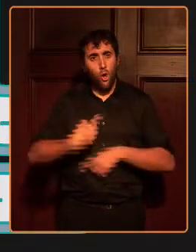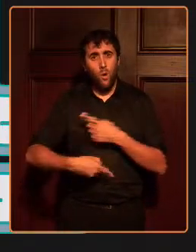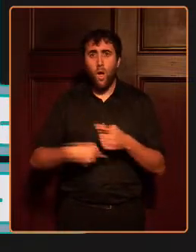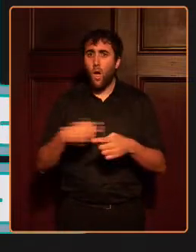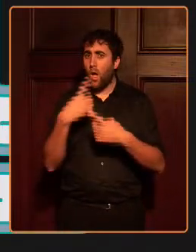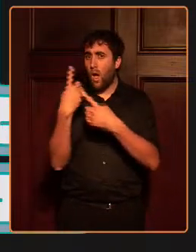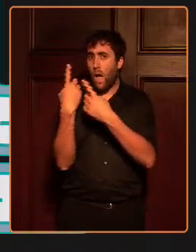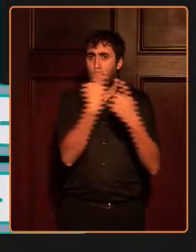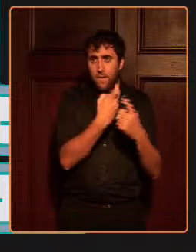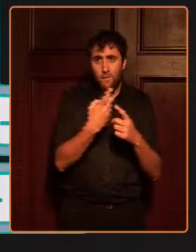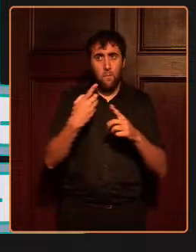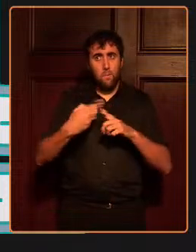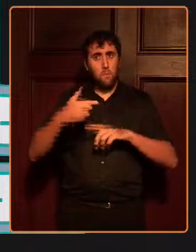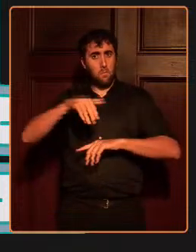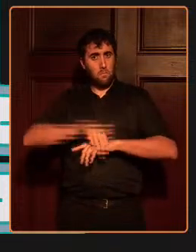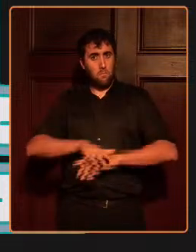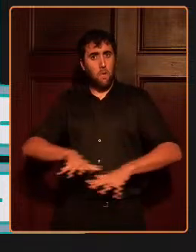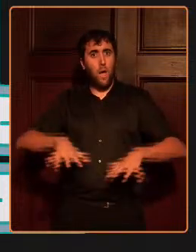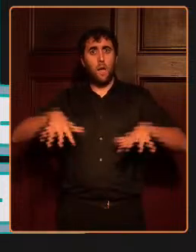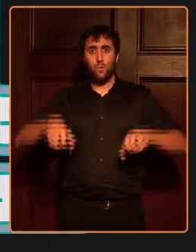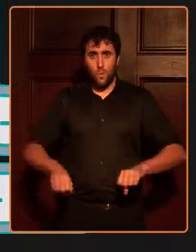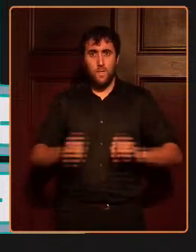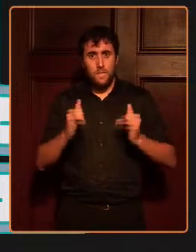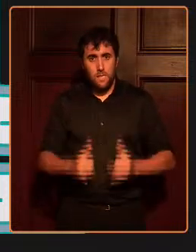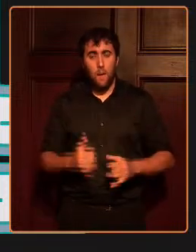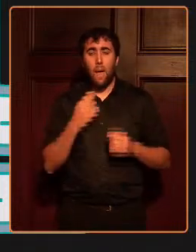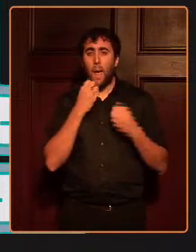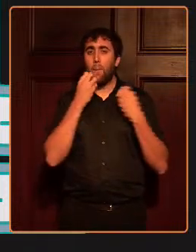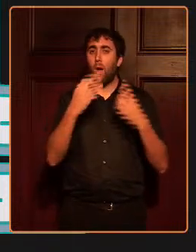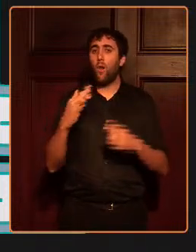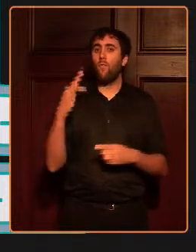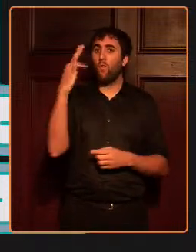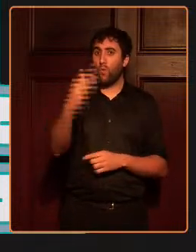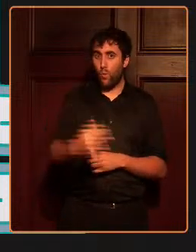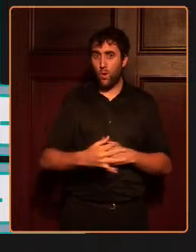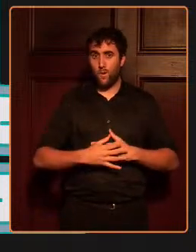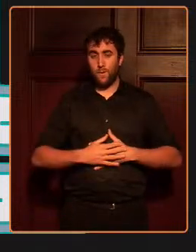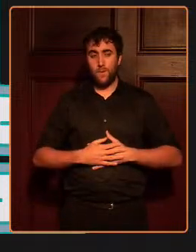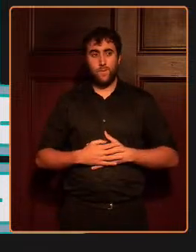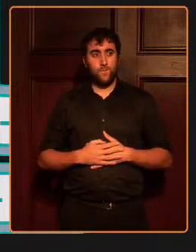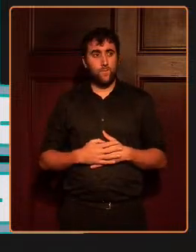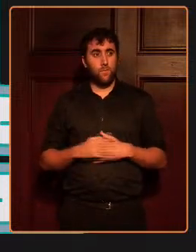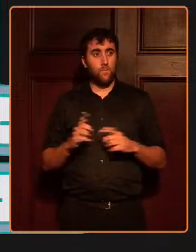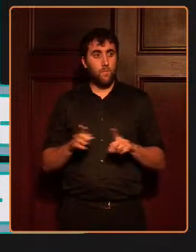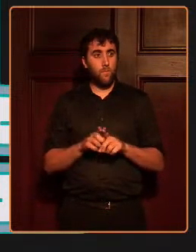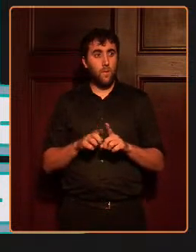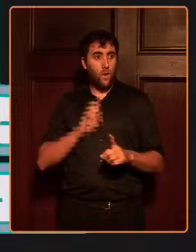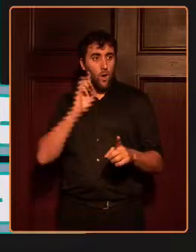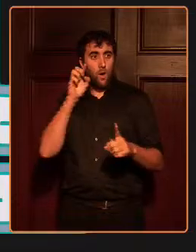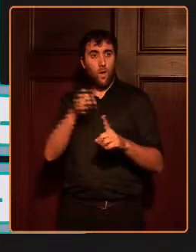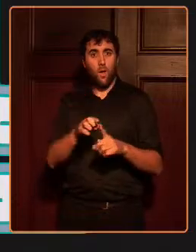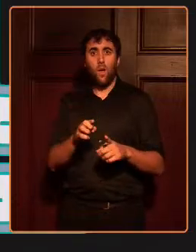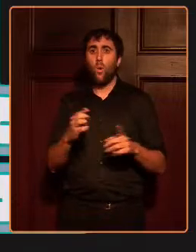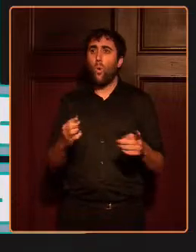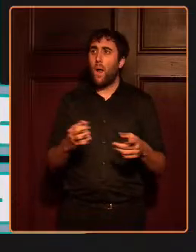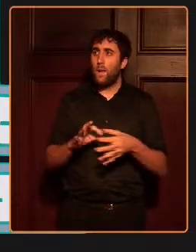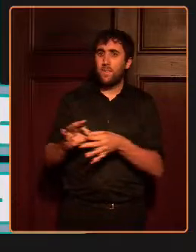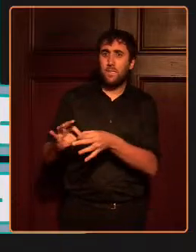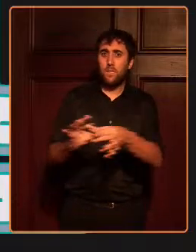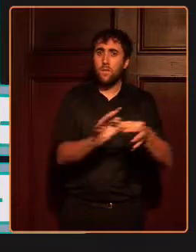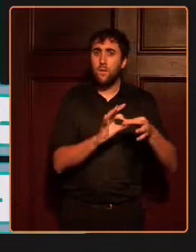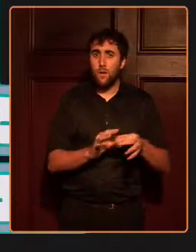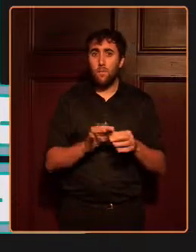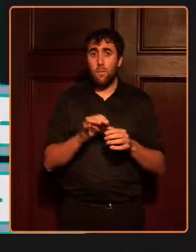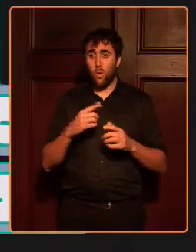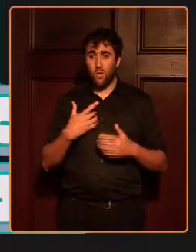permanentemente su responsabilidad para dar más y mejores herramientas a la comunidad educativa. porque al final la fortaleza del sistema depende de la fortaleza